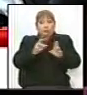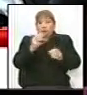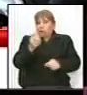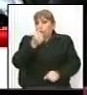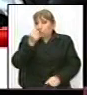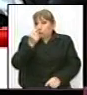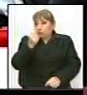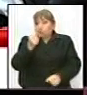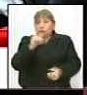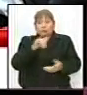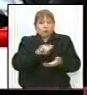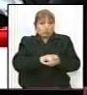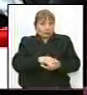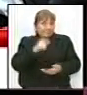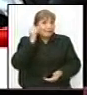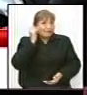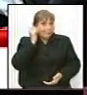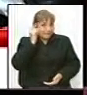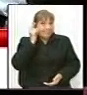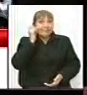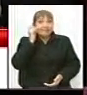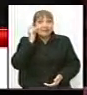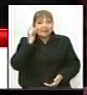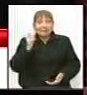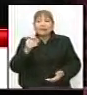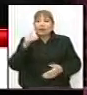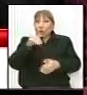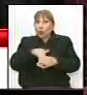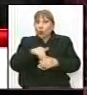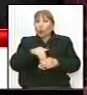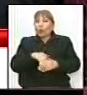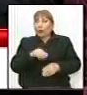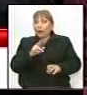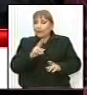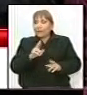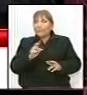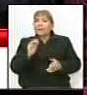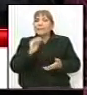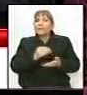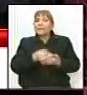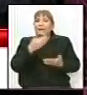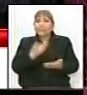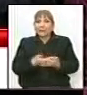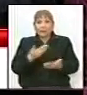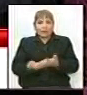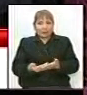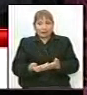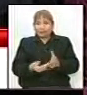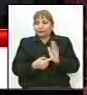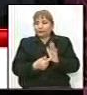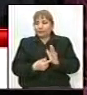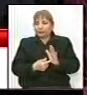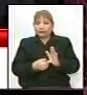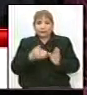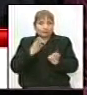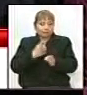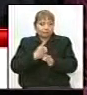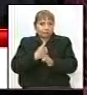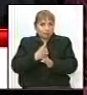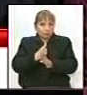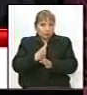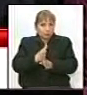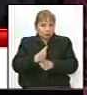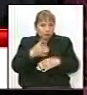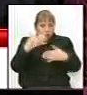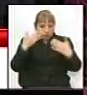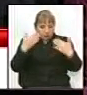rescatarlo. Entiendo que vamos a nivel del sistema electoral a hacer una propuesta concreta para seguir esa línea. Ya